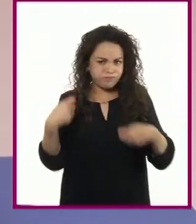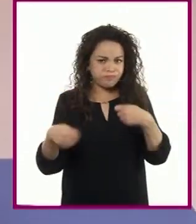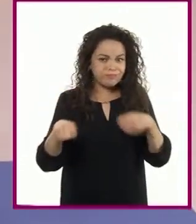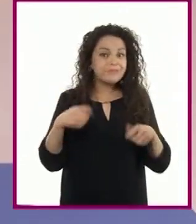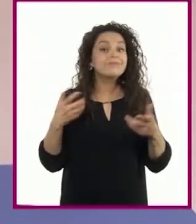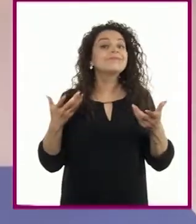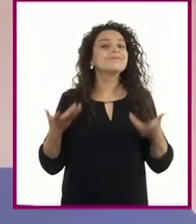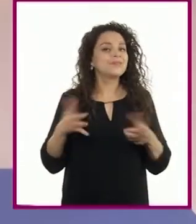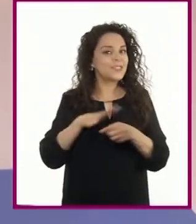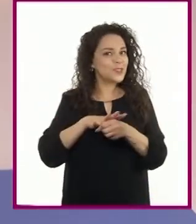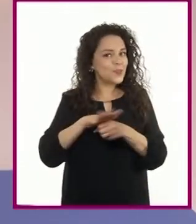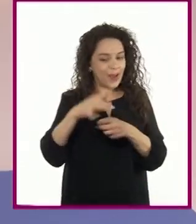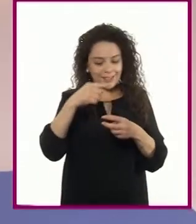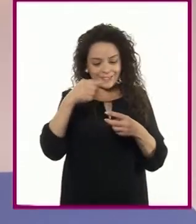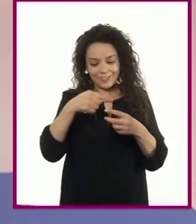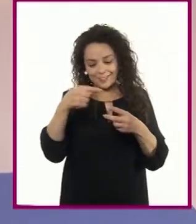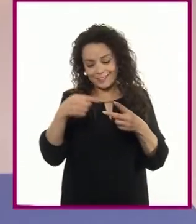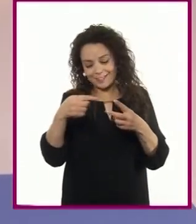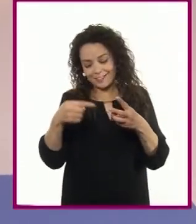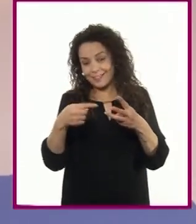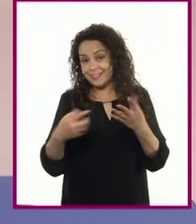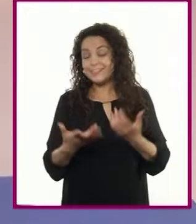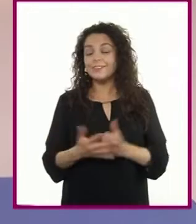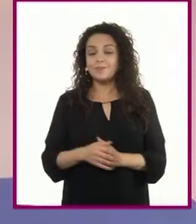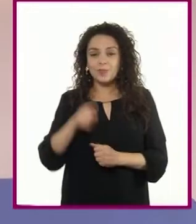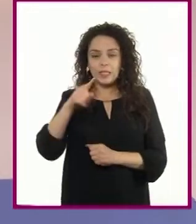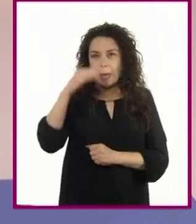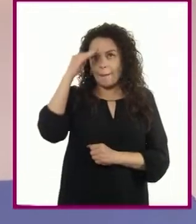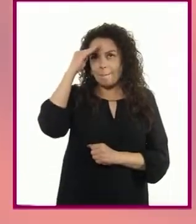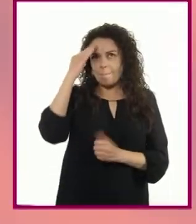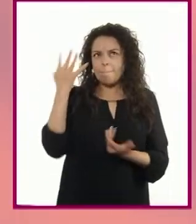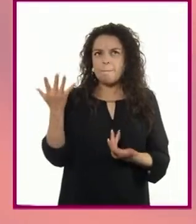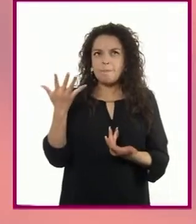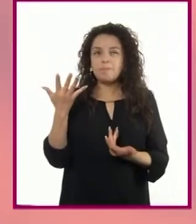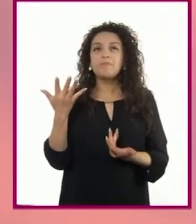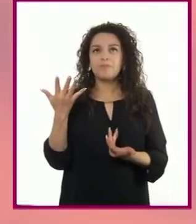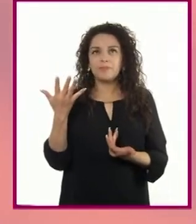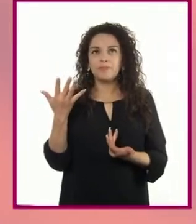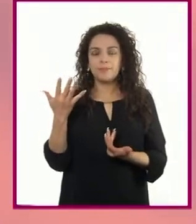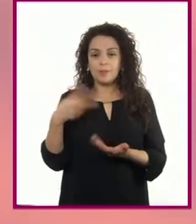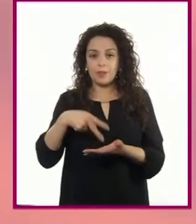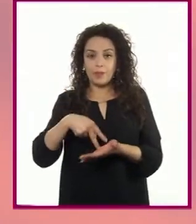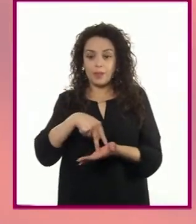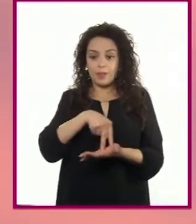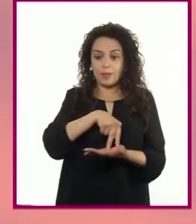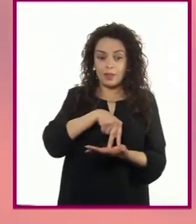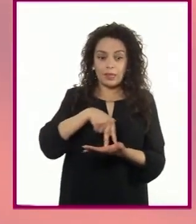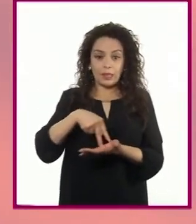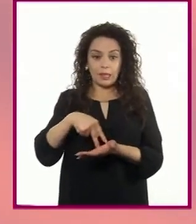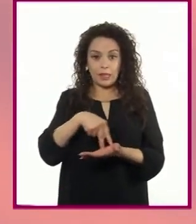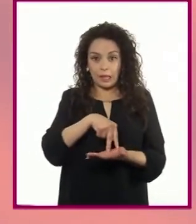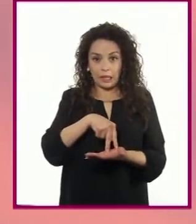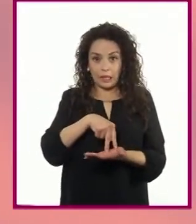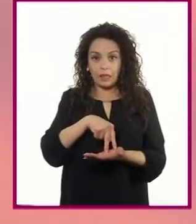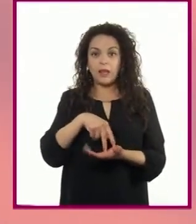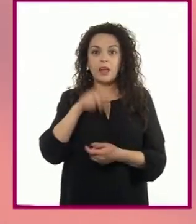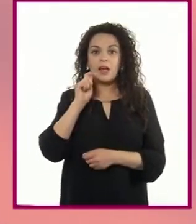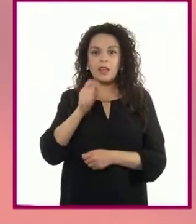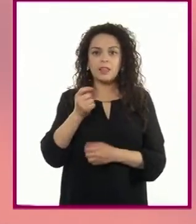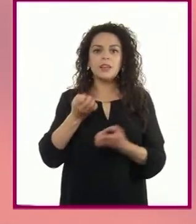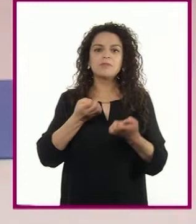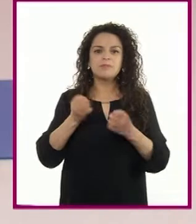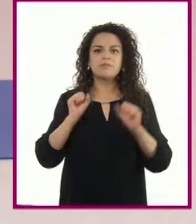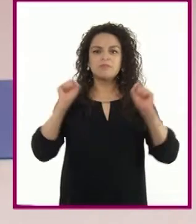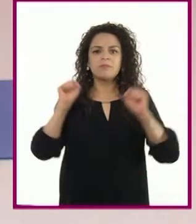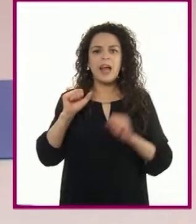flexibles. Piensen qué tanto han desarrollado su equilibrio, resistencia aeróbica o